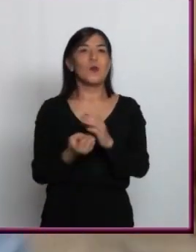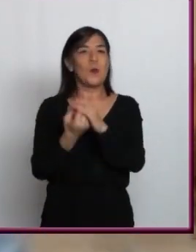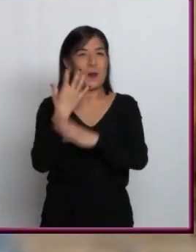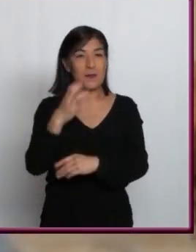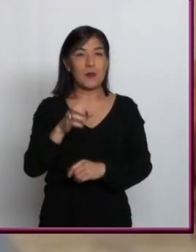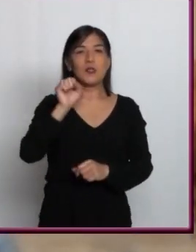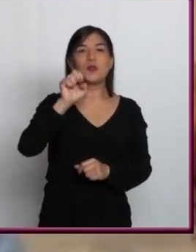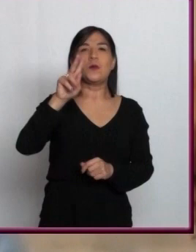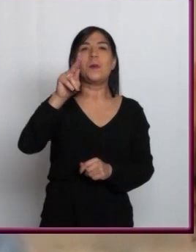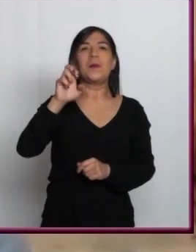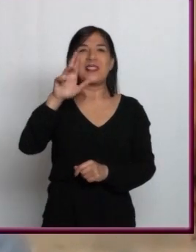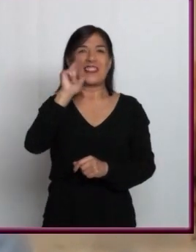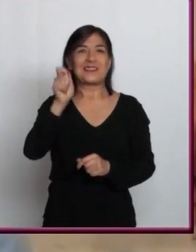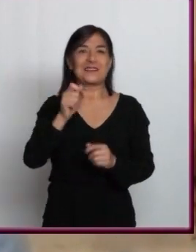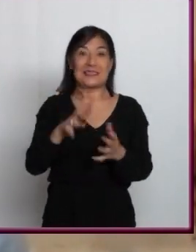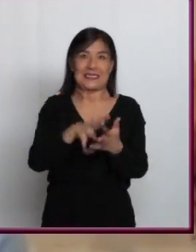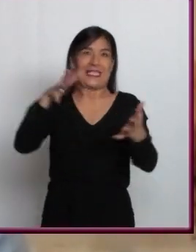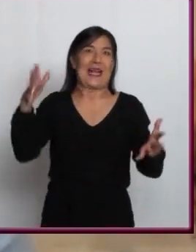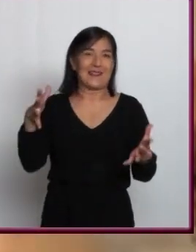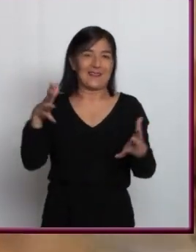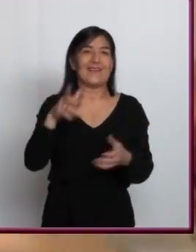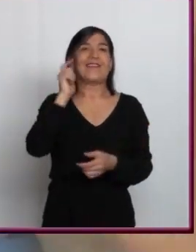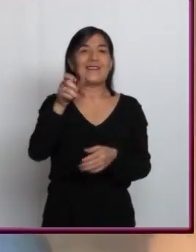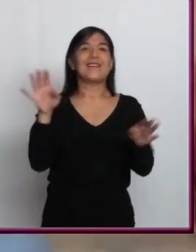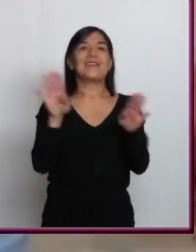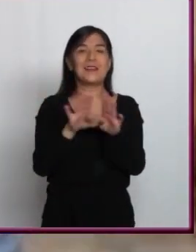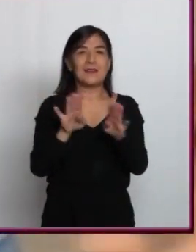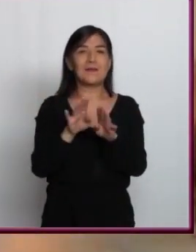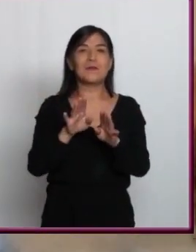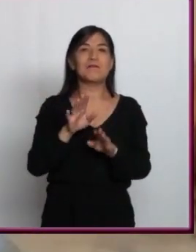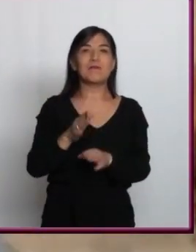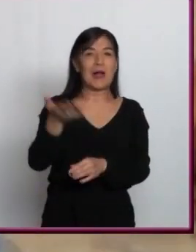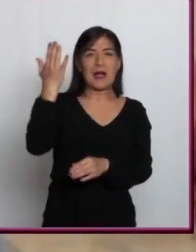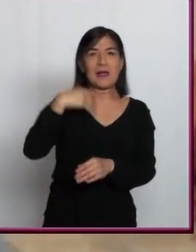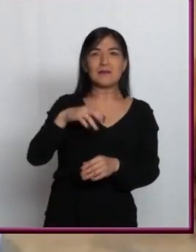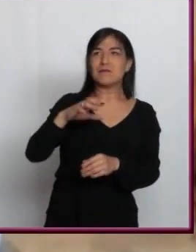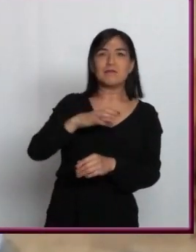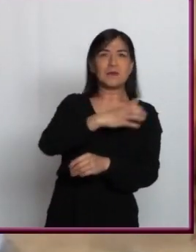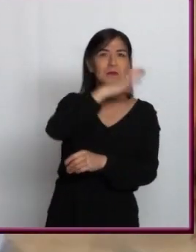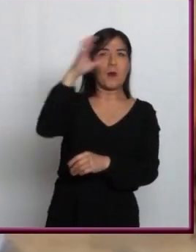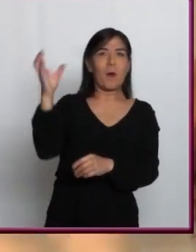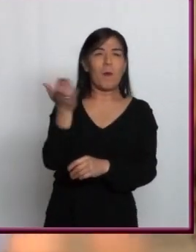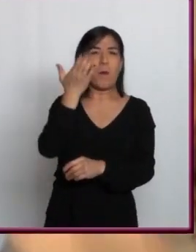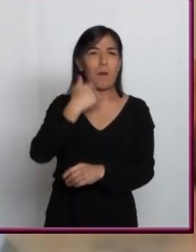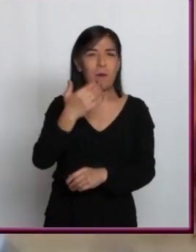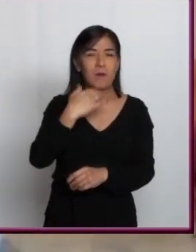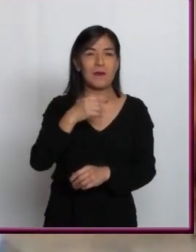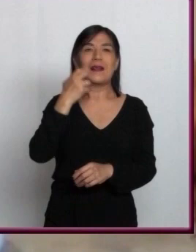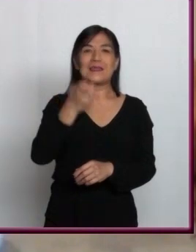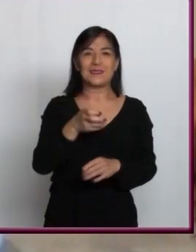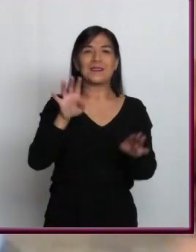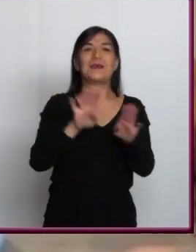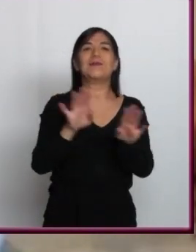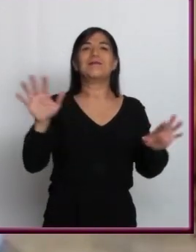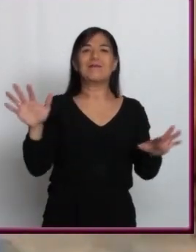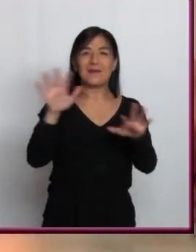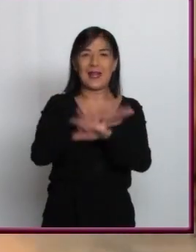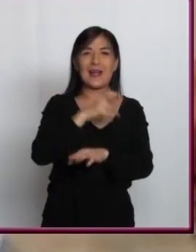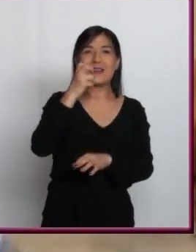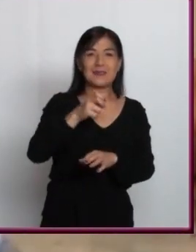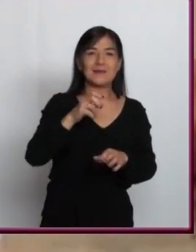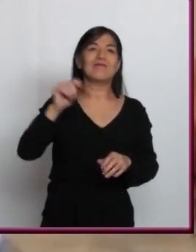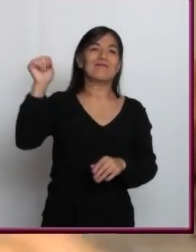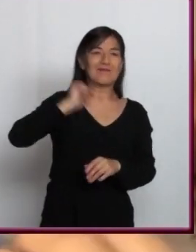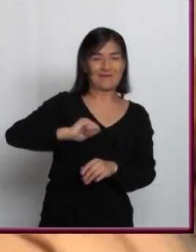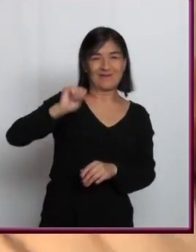un gran tamaño, y te habla de algo que no estaba antes en el cielo. El nombre se lo dan los astrónomos